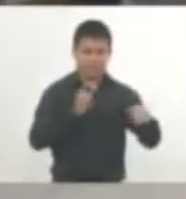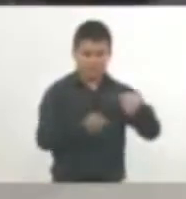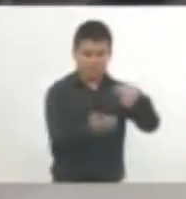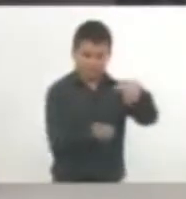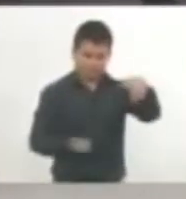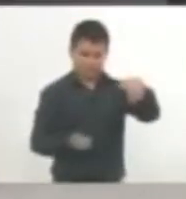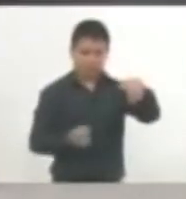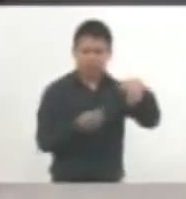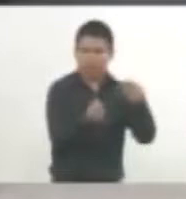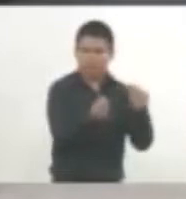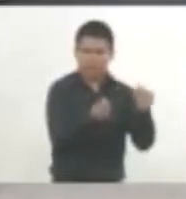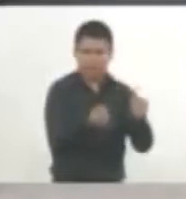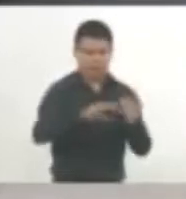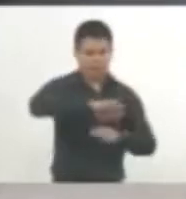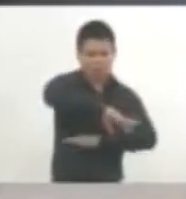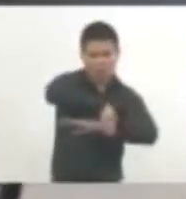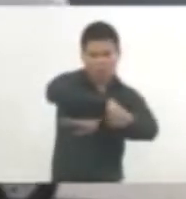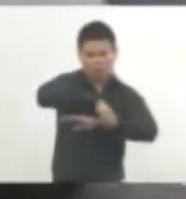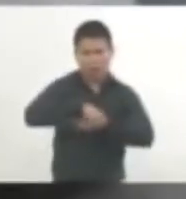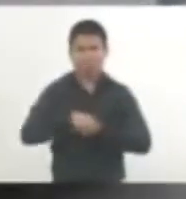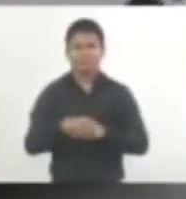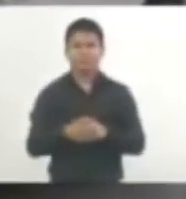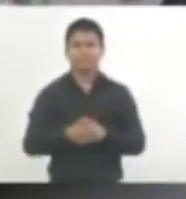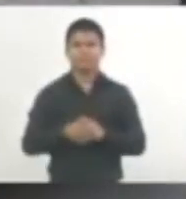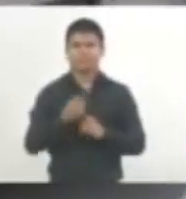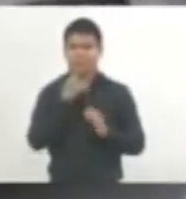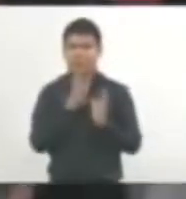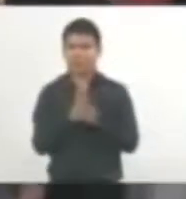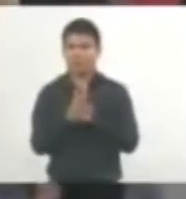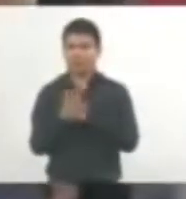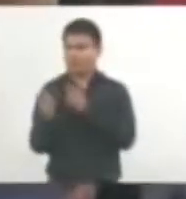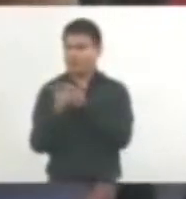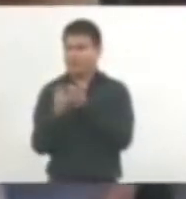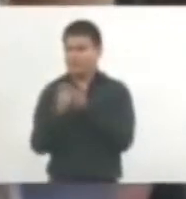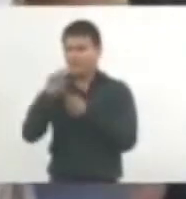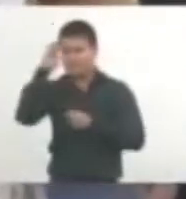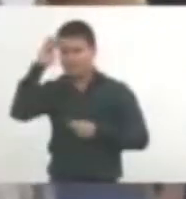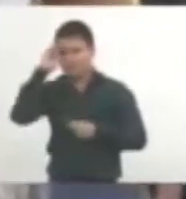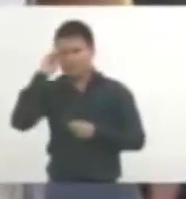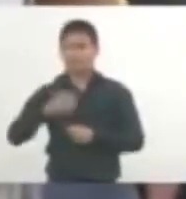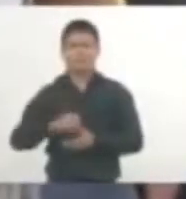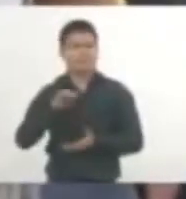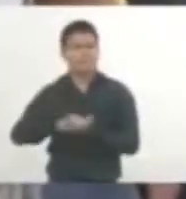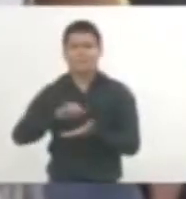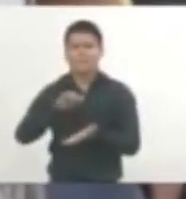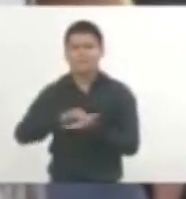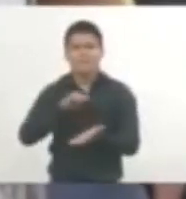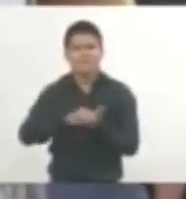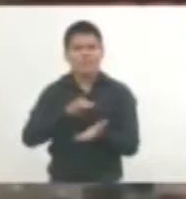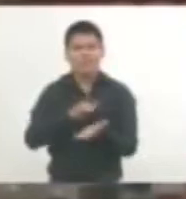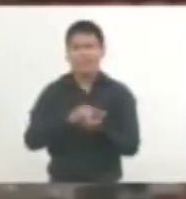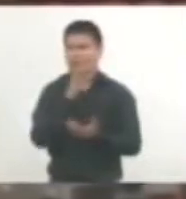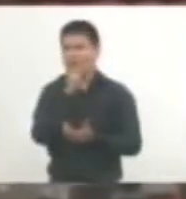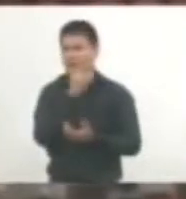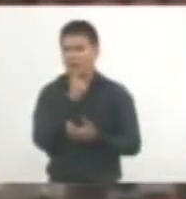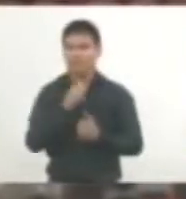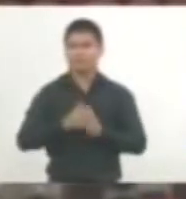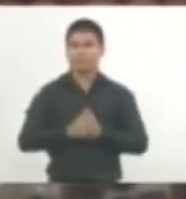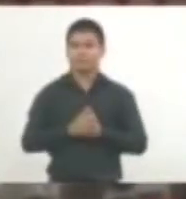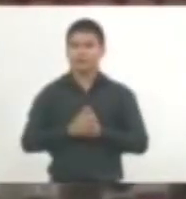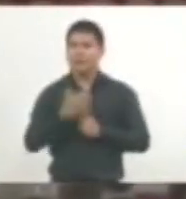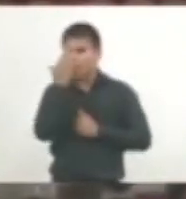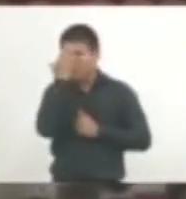cuantificado. Los comerciantes aseguran que los robos cerca al comando son constantes. Pues pensábamos que teníamos seguridad con la policía. Tenemos el